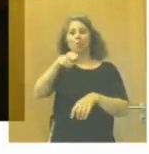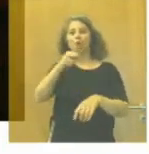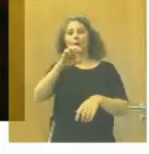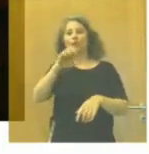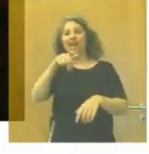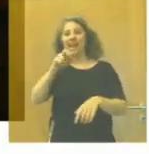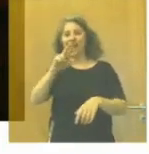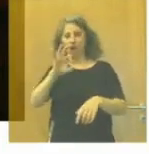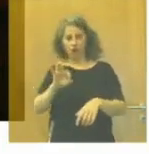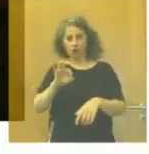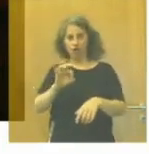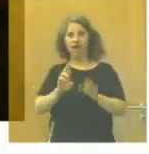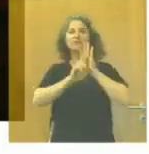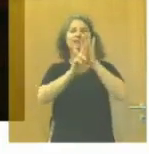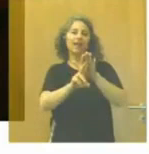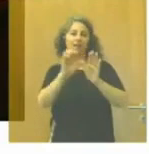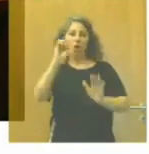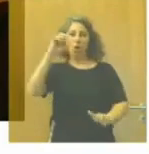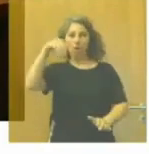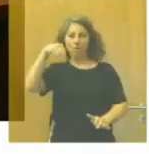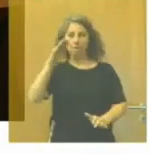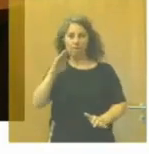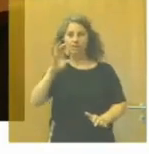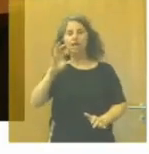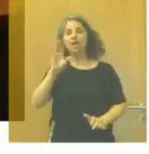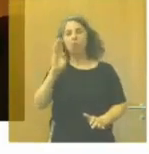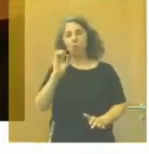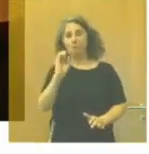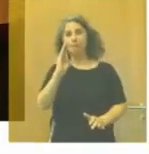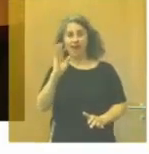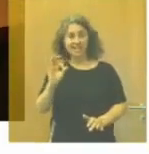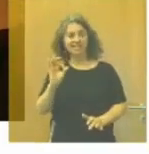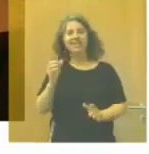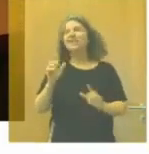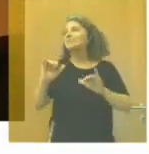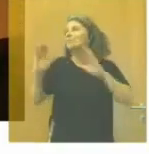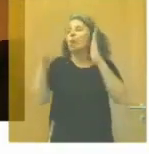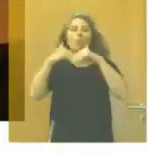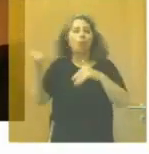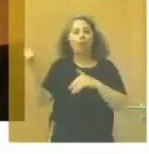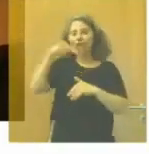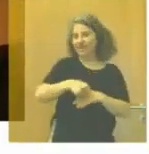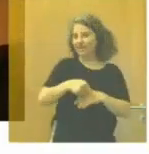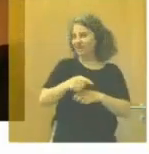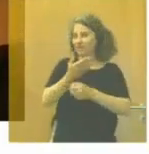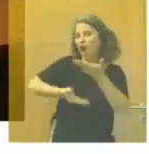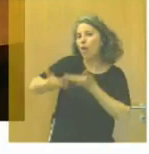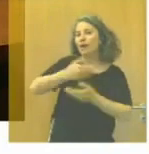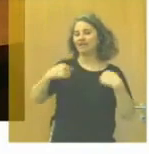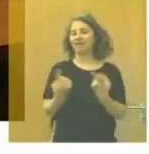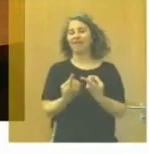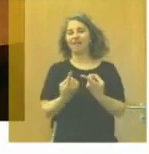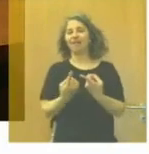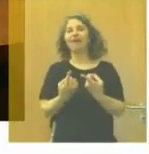en Uruguay, que hubiera querido compartir esta instancia, pero razones de agenda se lo han impedido. Y